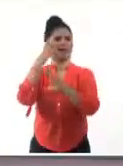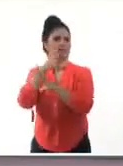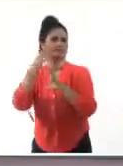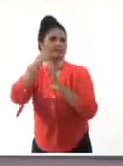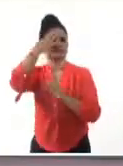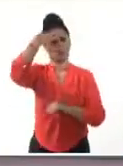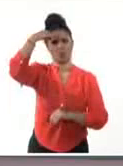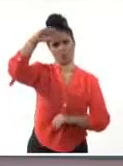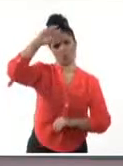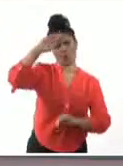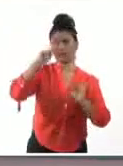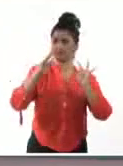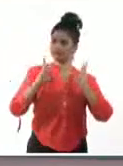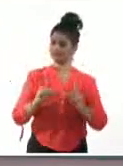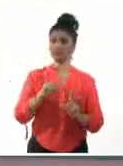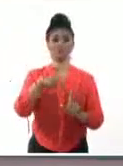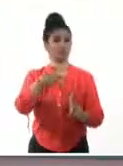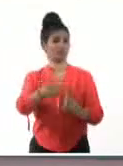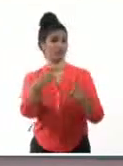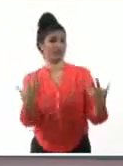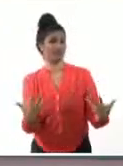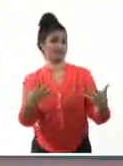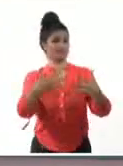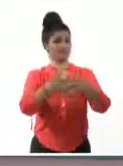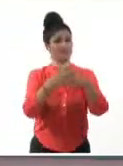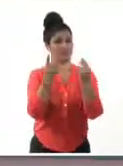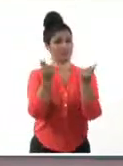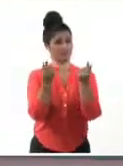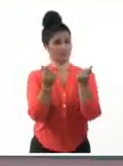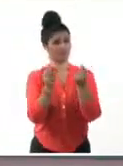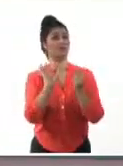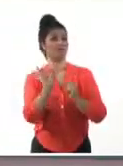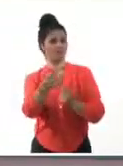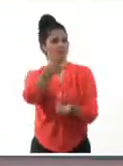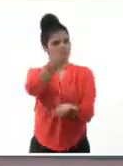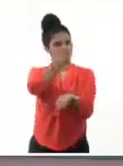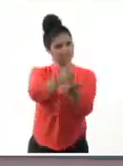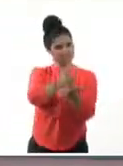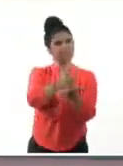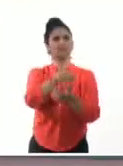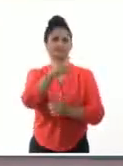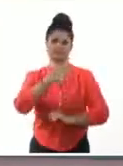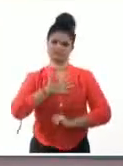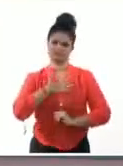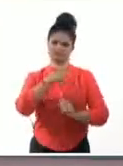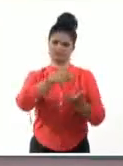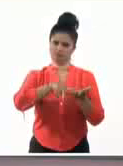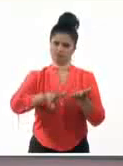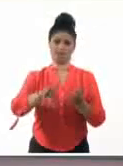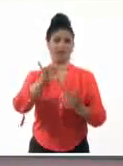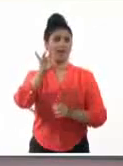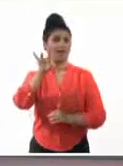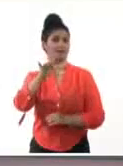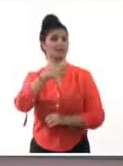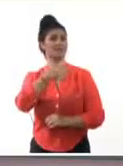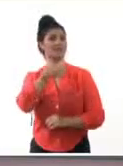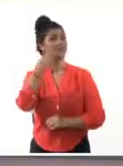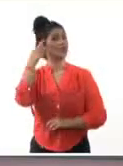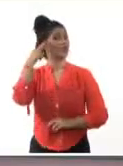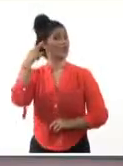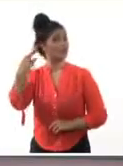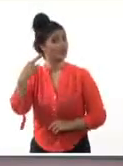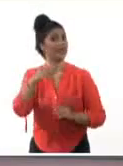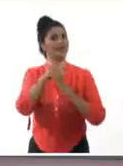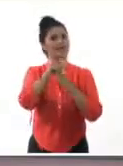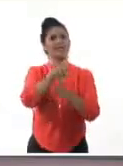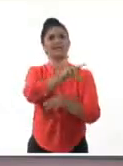los contextos sociales y económicos tributaron al reconocimiento este 15 de enero, que recuerda el día en que el comandante en jefe Fidel Castro Ruz definiera